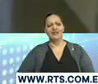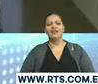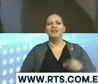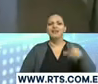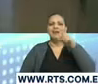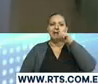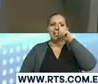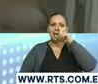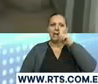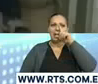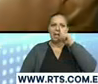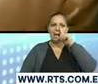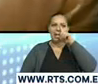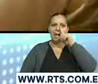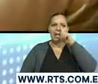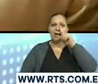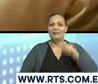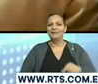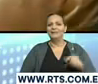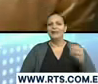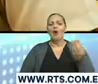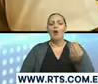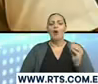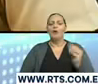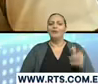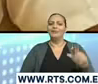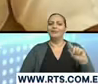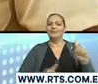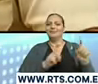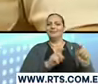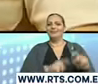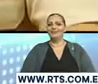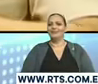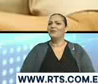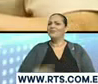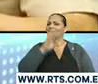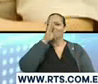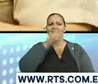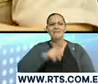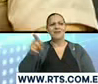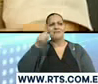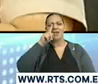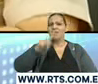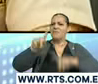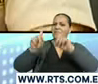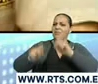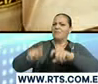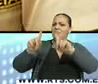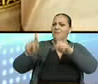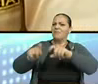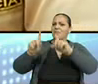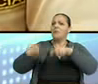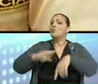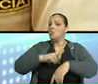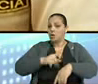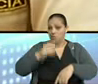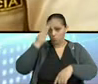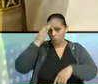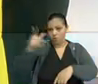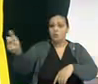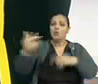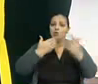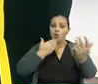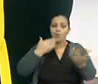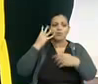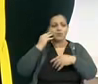rezo de los delincuentes, Jefferson. Ya me está haciendo pensar mal. No, Mayrita, 6:10 a.m. Tenemos más,